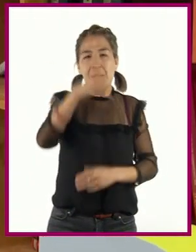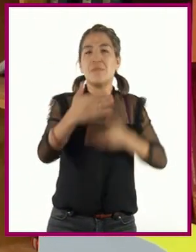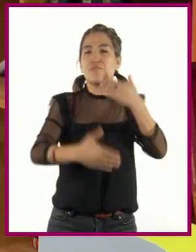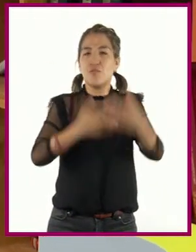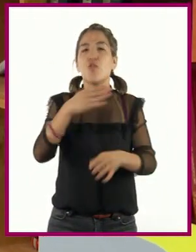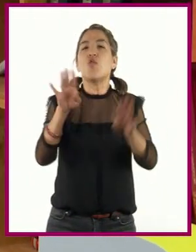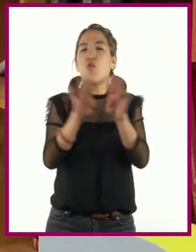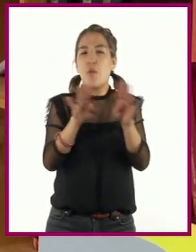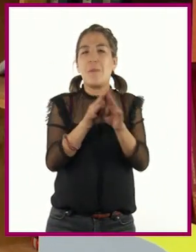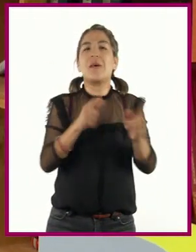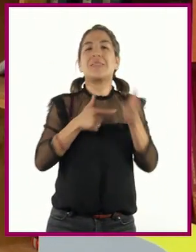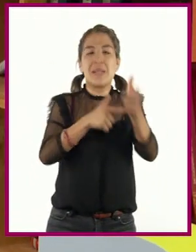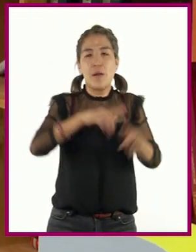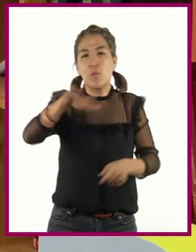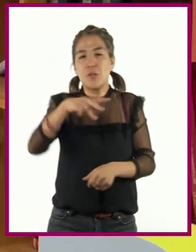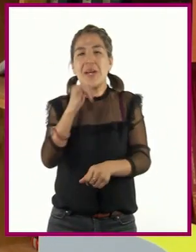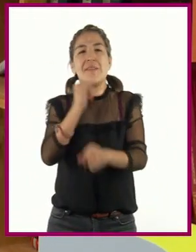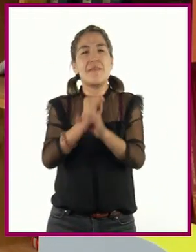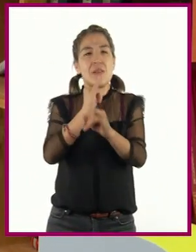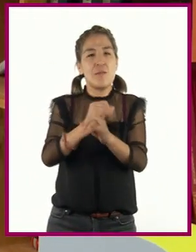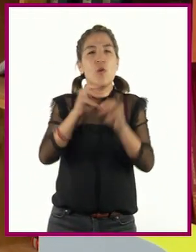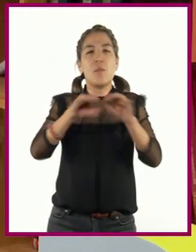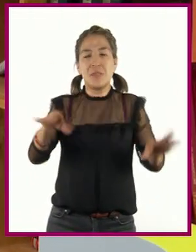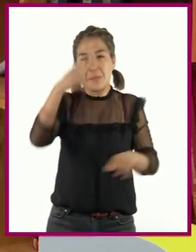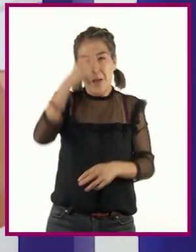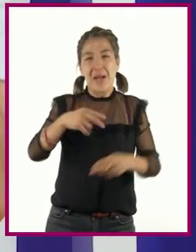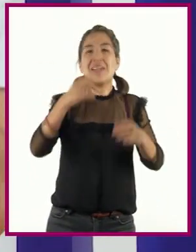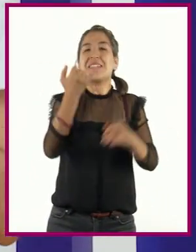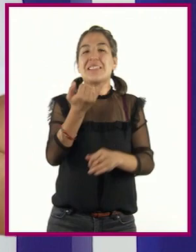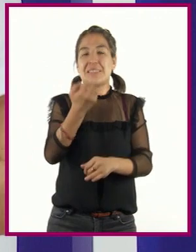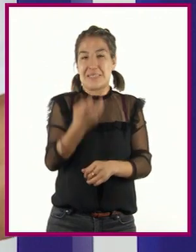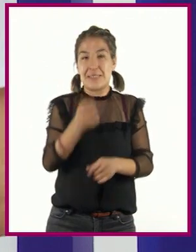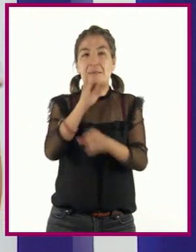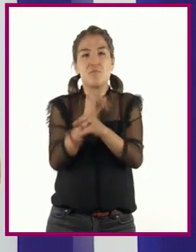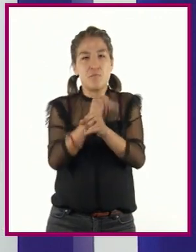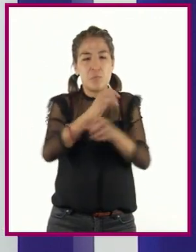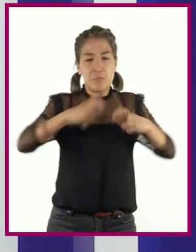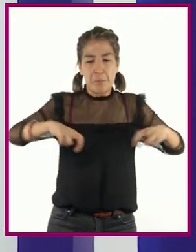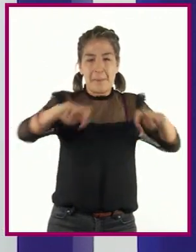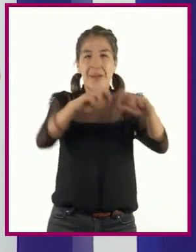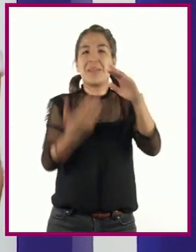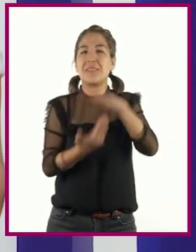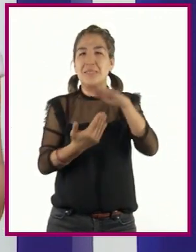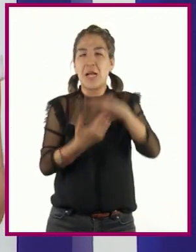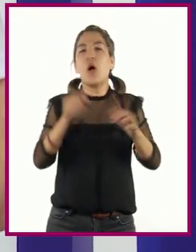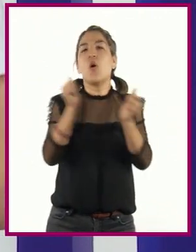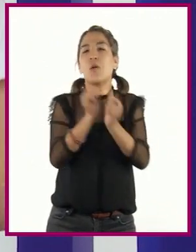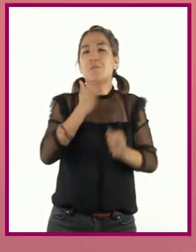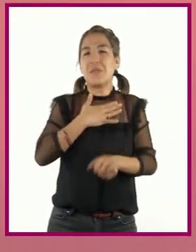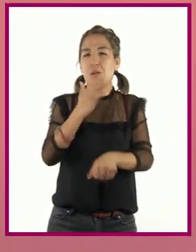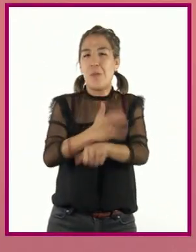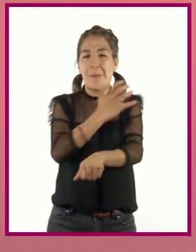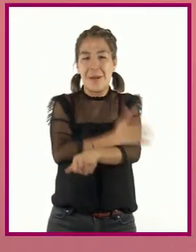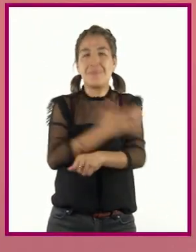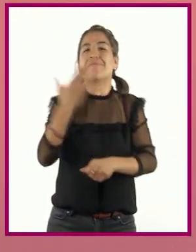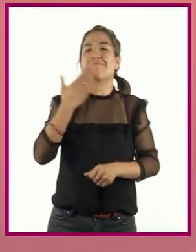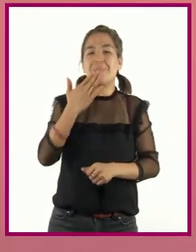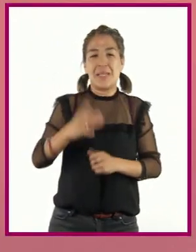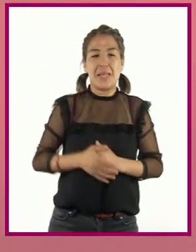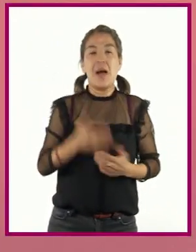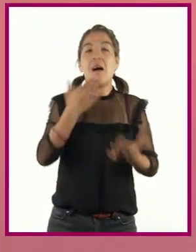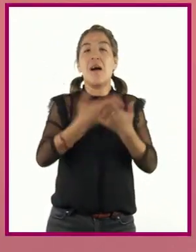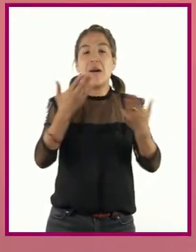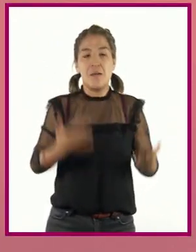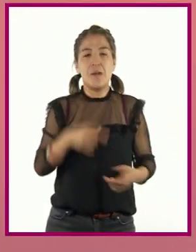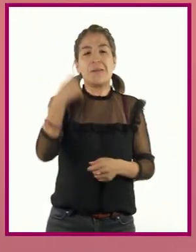la información que necesito para el tema de la mesa redonda que se realizará con mis compañeros. Muy bien, Enrique.